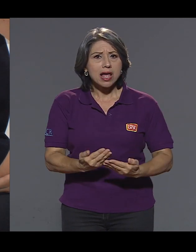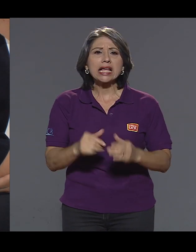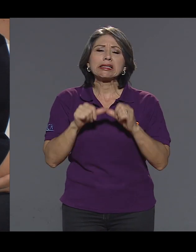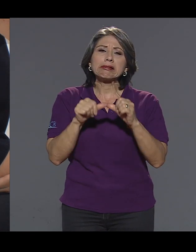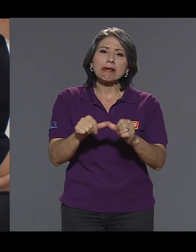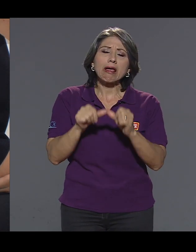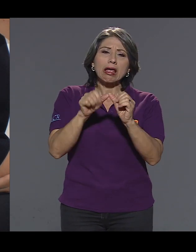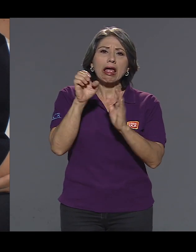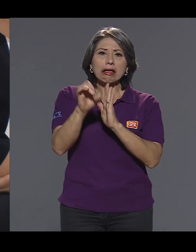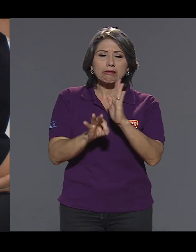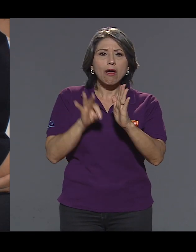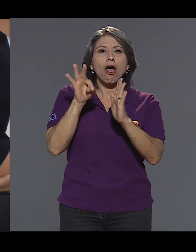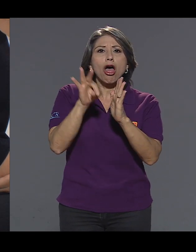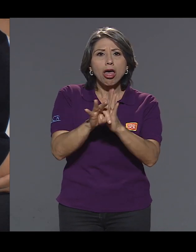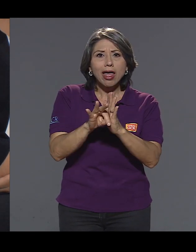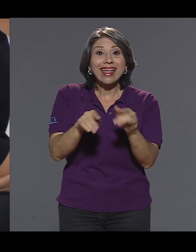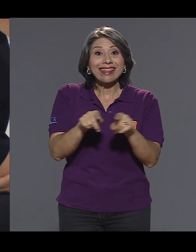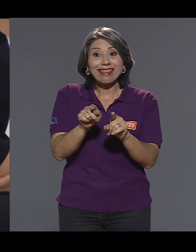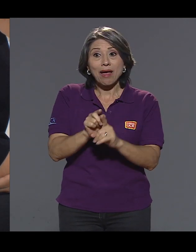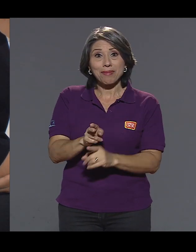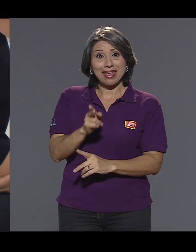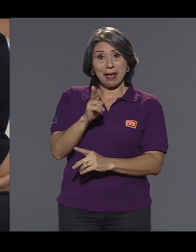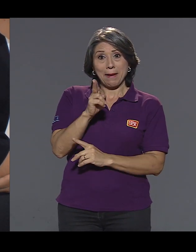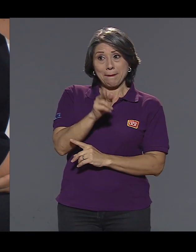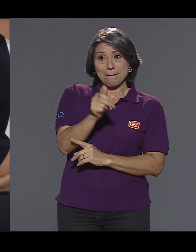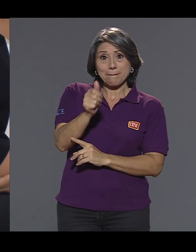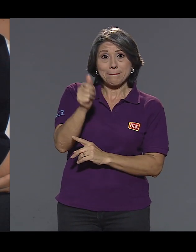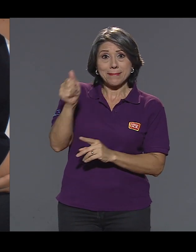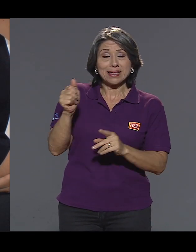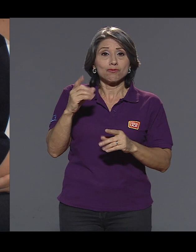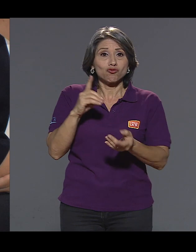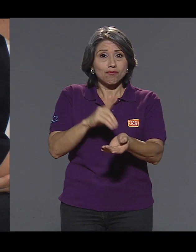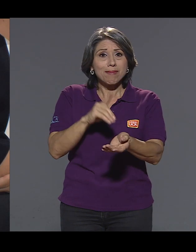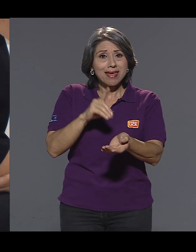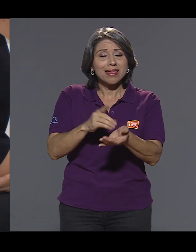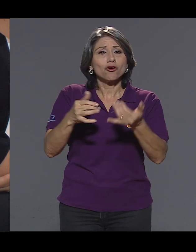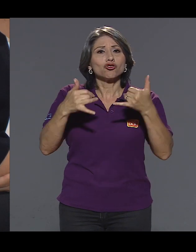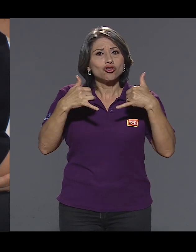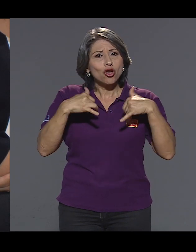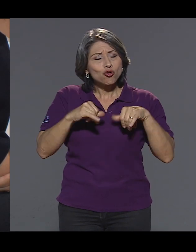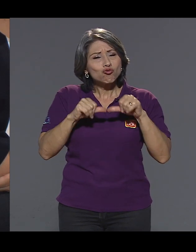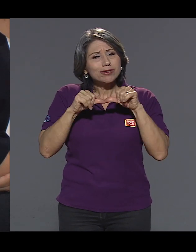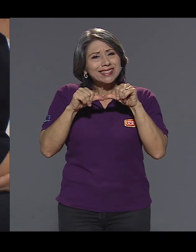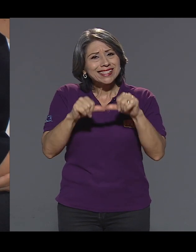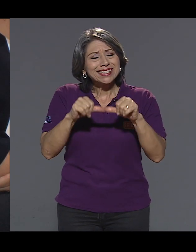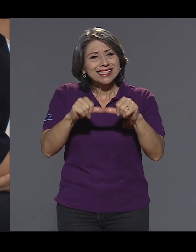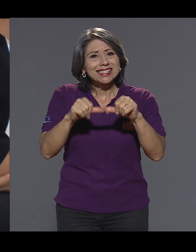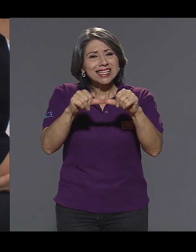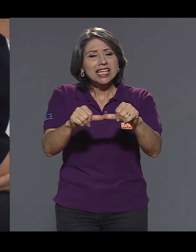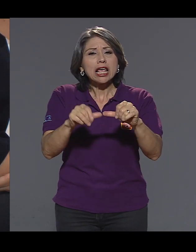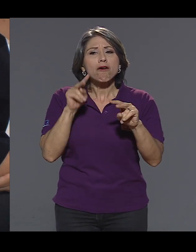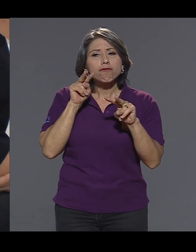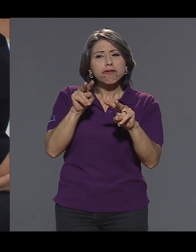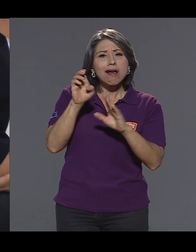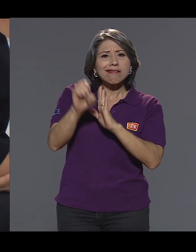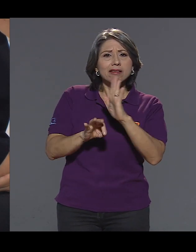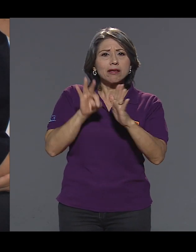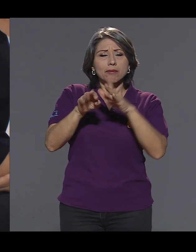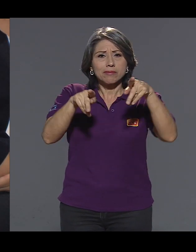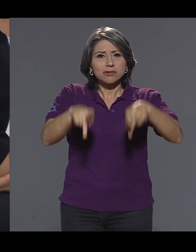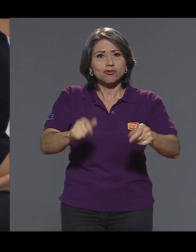e incluso los mismos médicos siguen estereotipando a las personas con discapacidad.